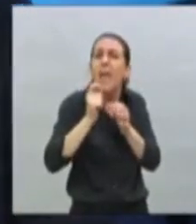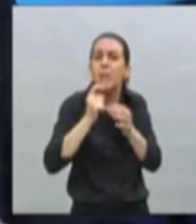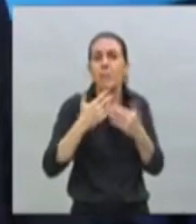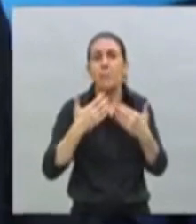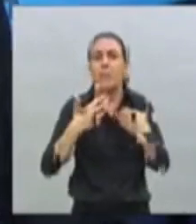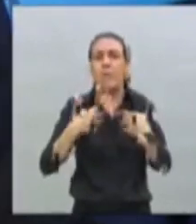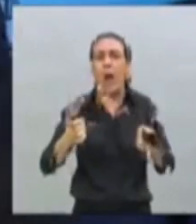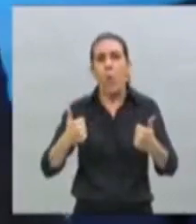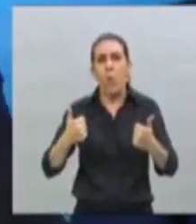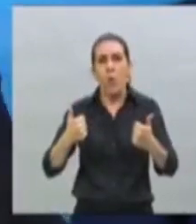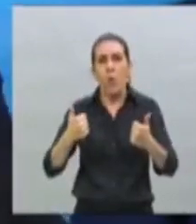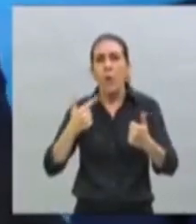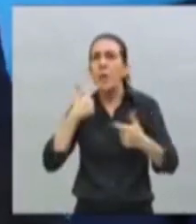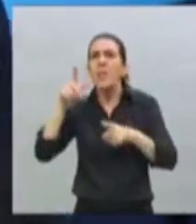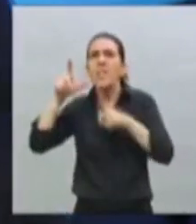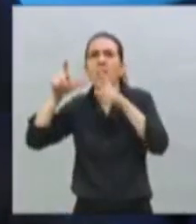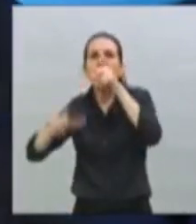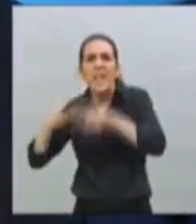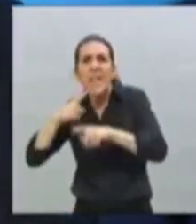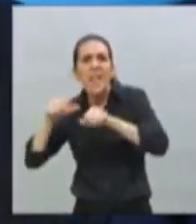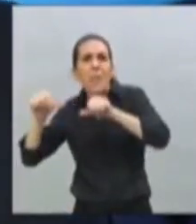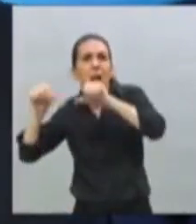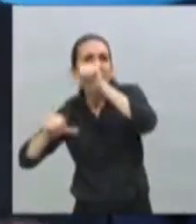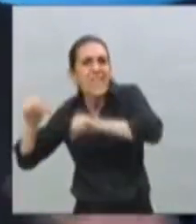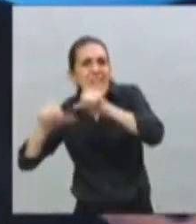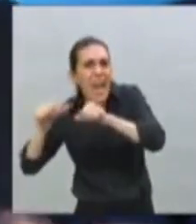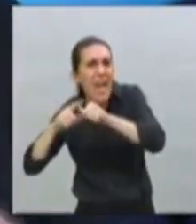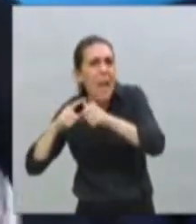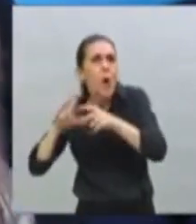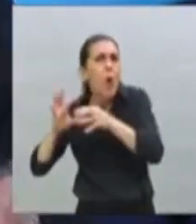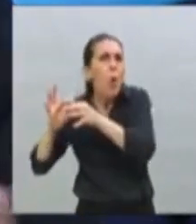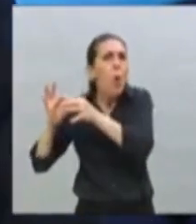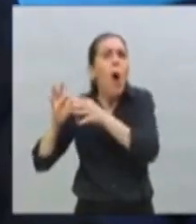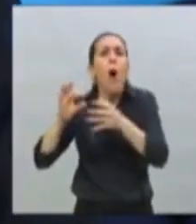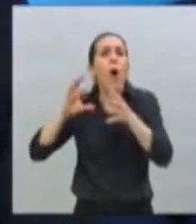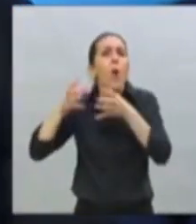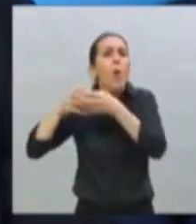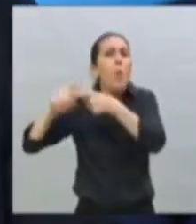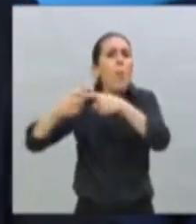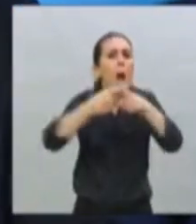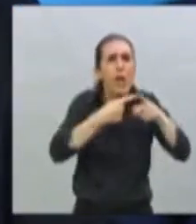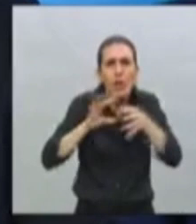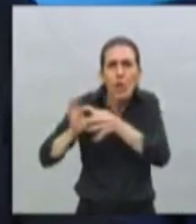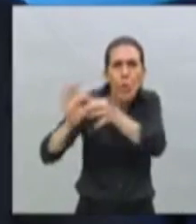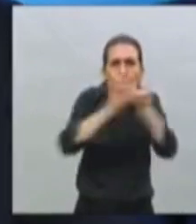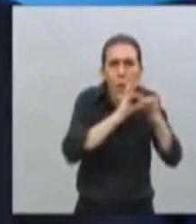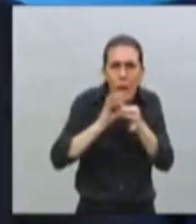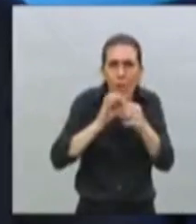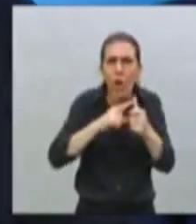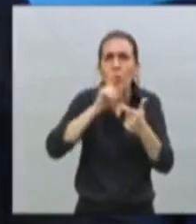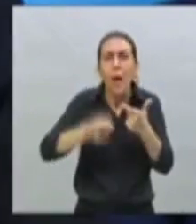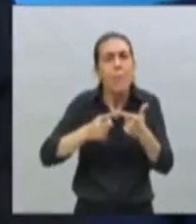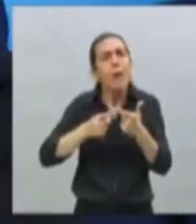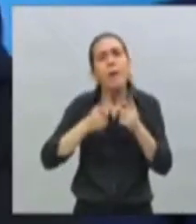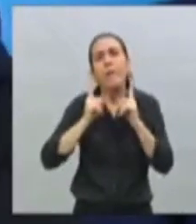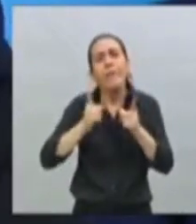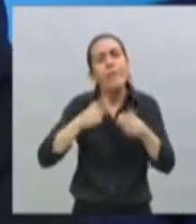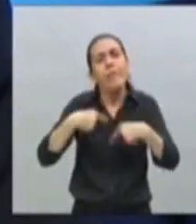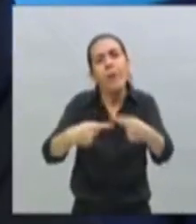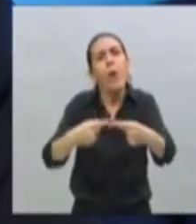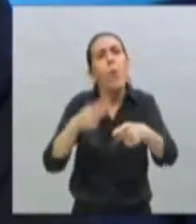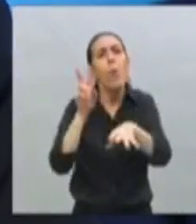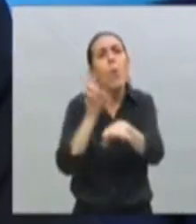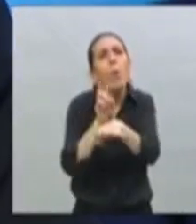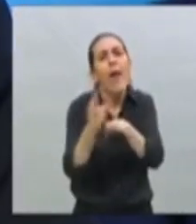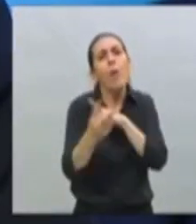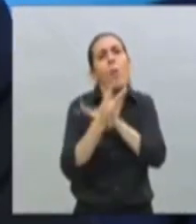a la ciencia y a los legos, ha unido a las políticas de todas las banderas. Sigamos cuidando la salud, que es